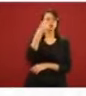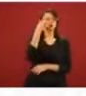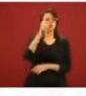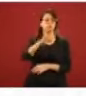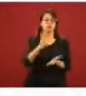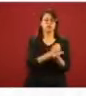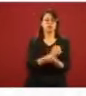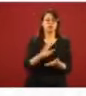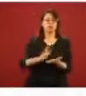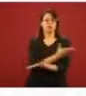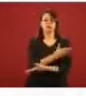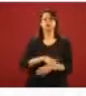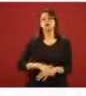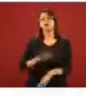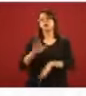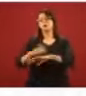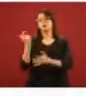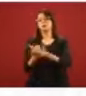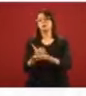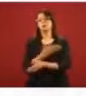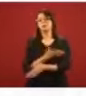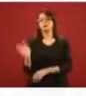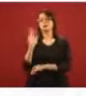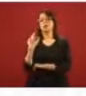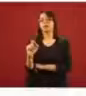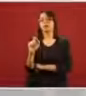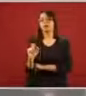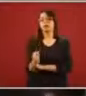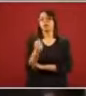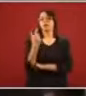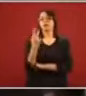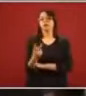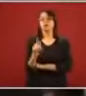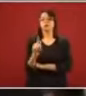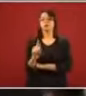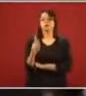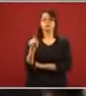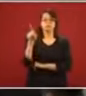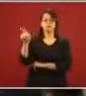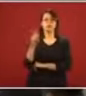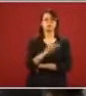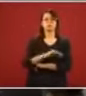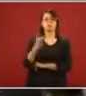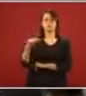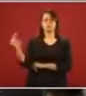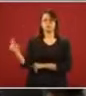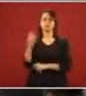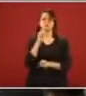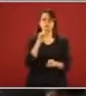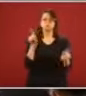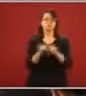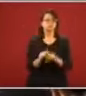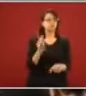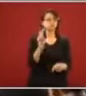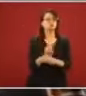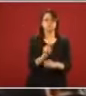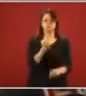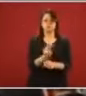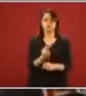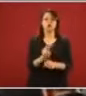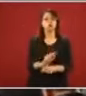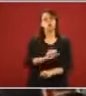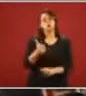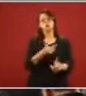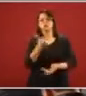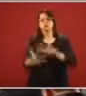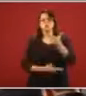público, y la más cara, 22.79 en Zamora, Michoacán. Seguimos monitoreando también otros servicios vinculados a